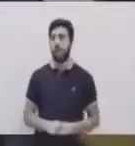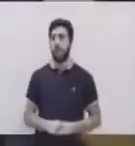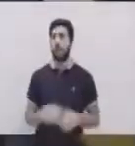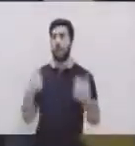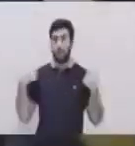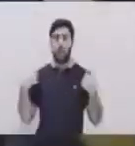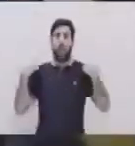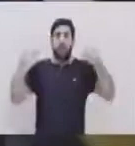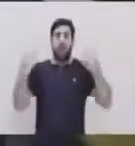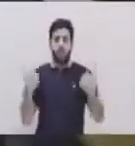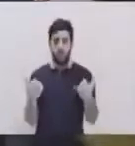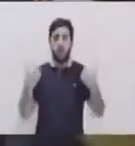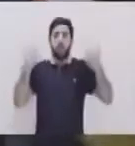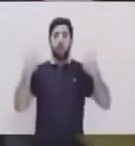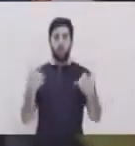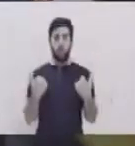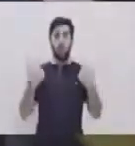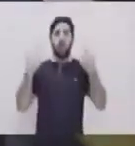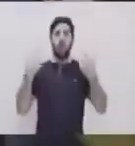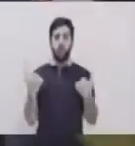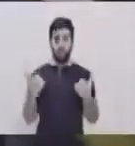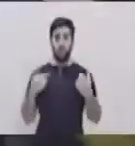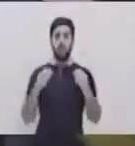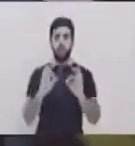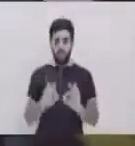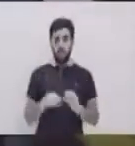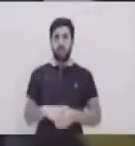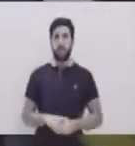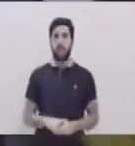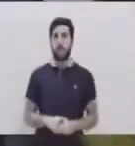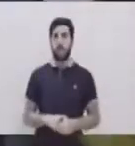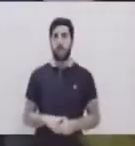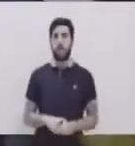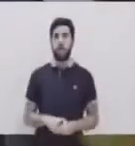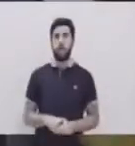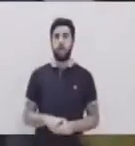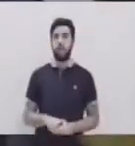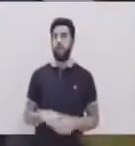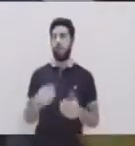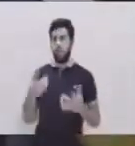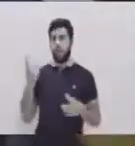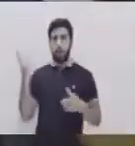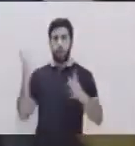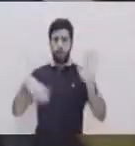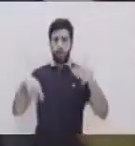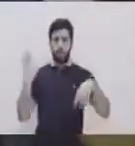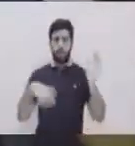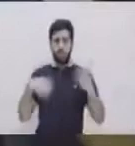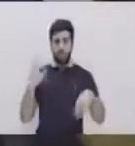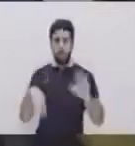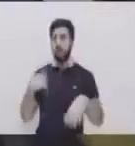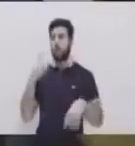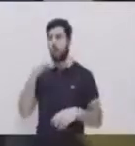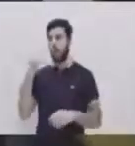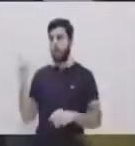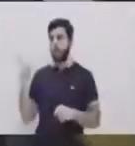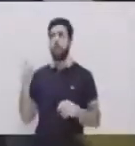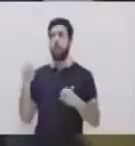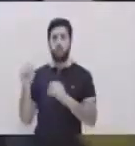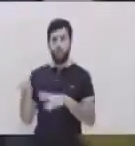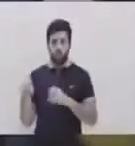atrás, arriba y abajo. Eso. Las manitas para acá, para arriba y para abajo.